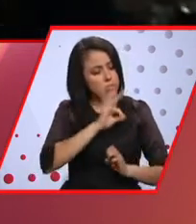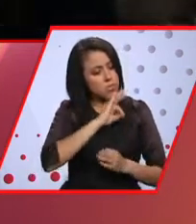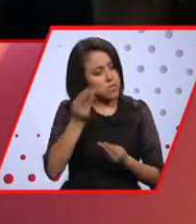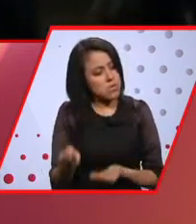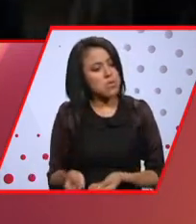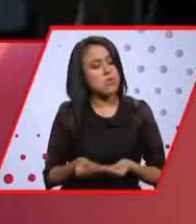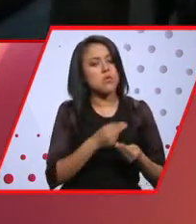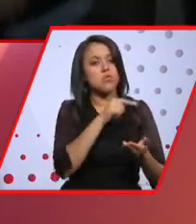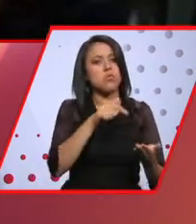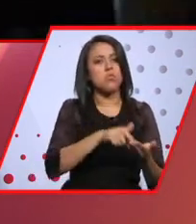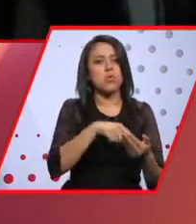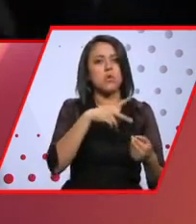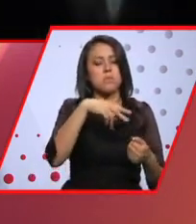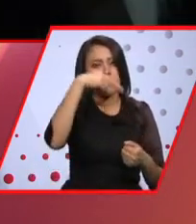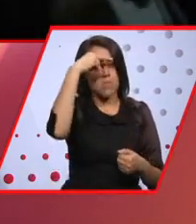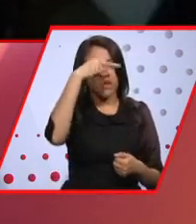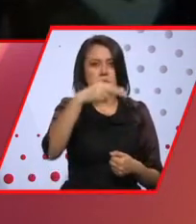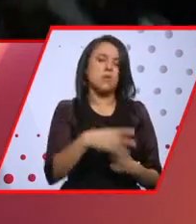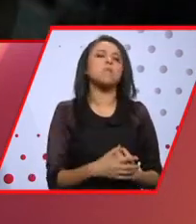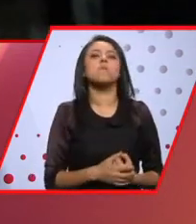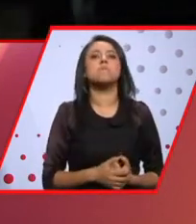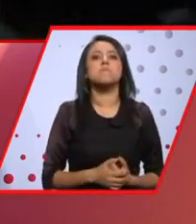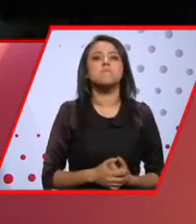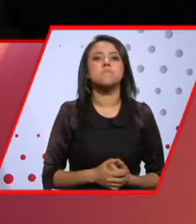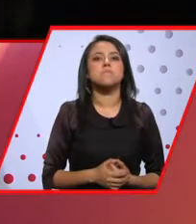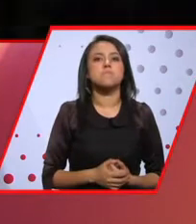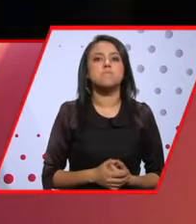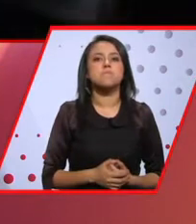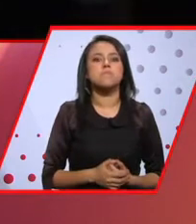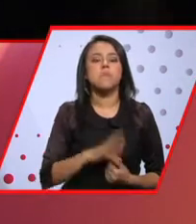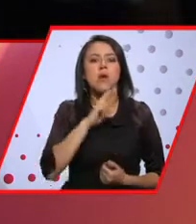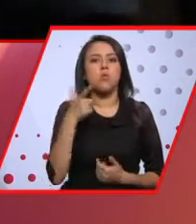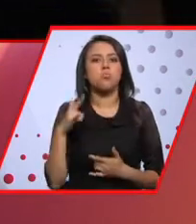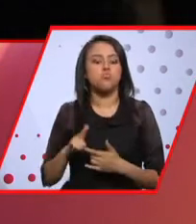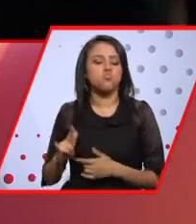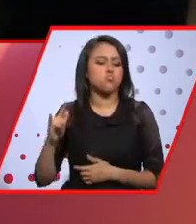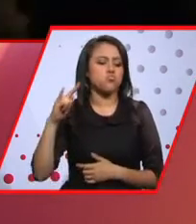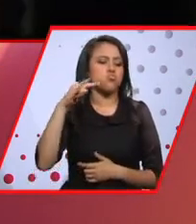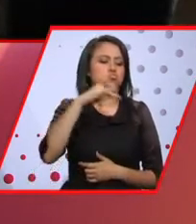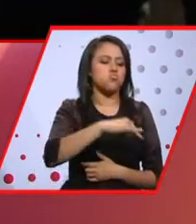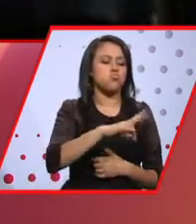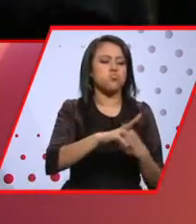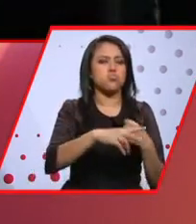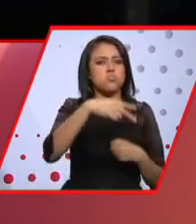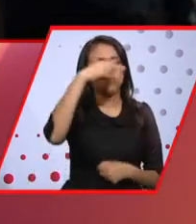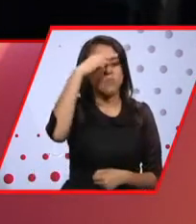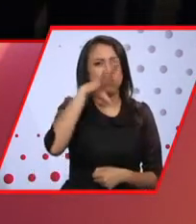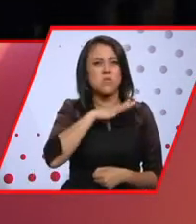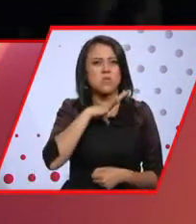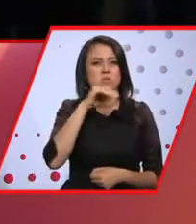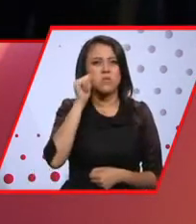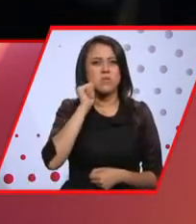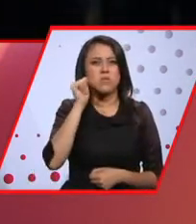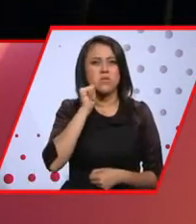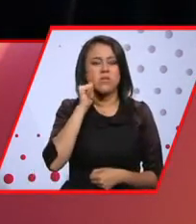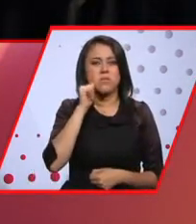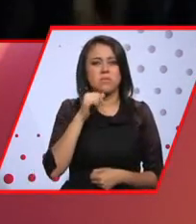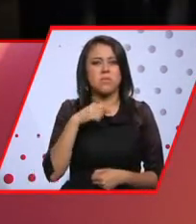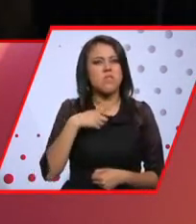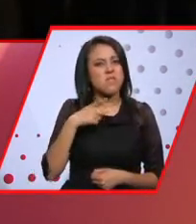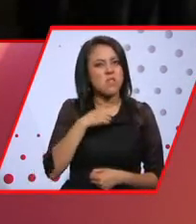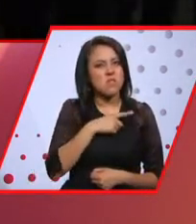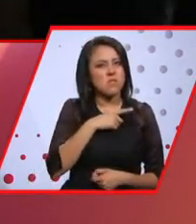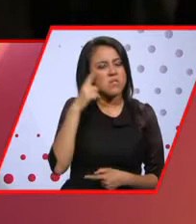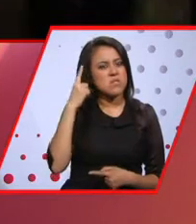extraditado. Lo más fácil sería ponerlo en un avión y mandarlo de inmediato a México, cruzarlo por la frontera arrastrándose, digo, caminando.